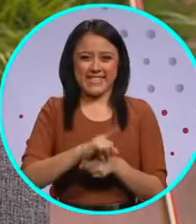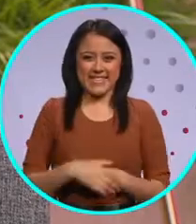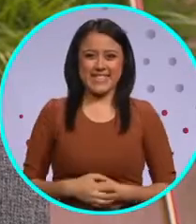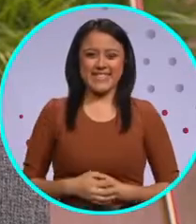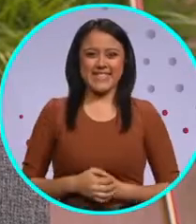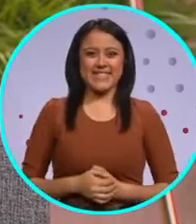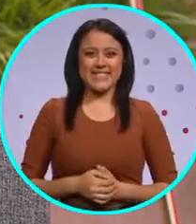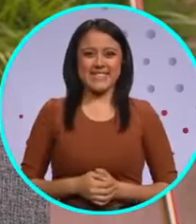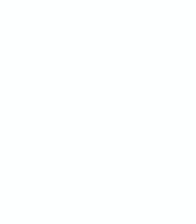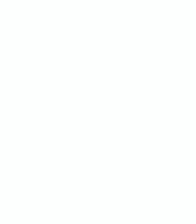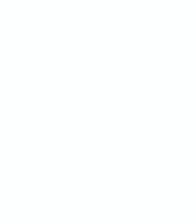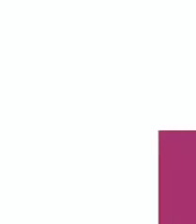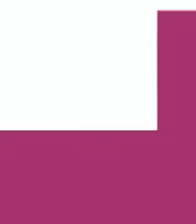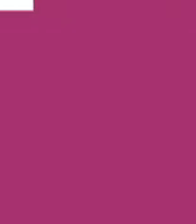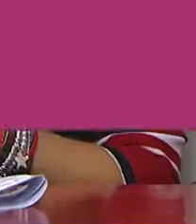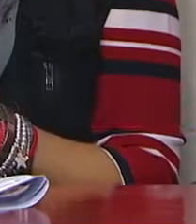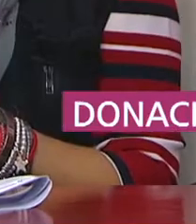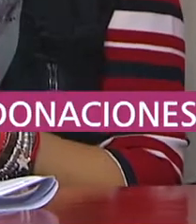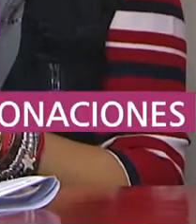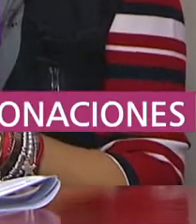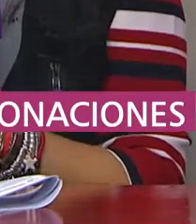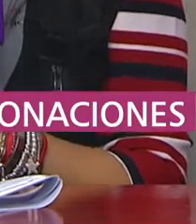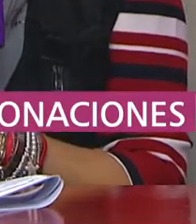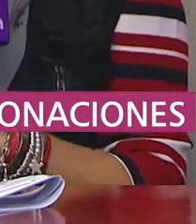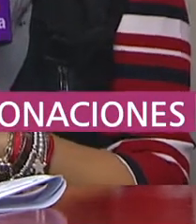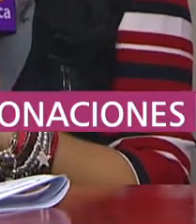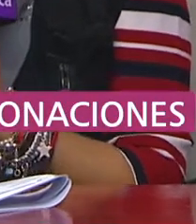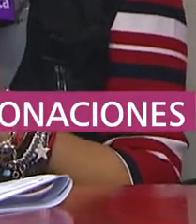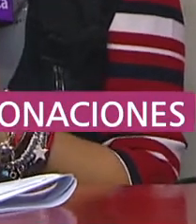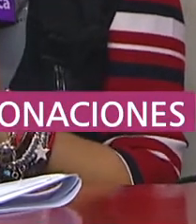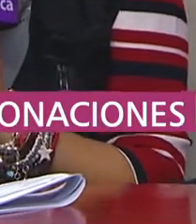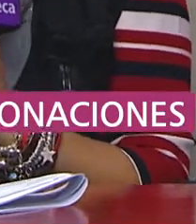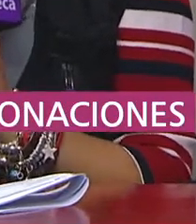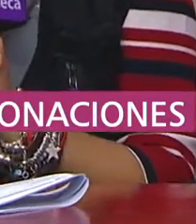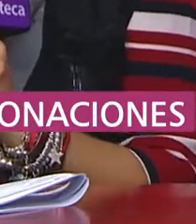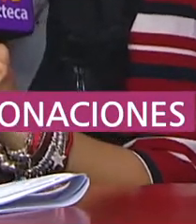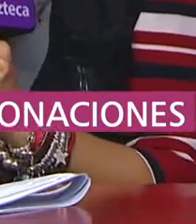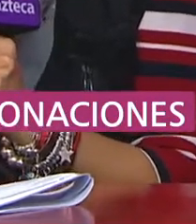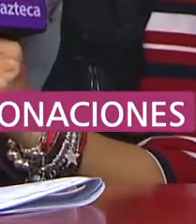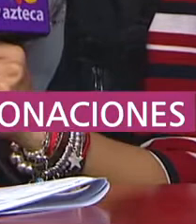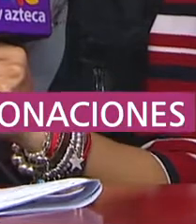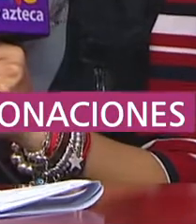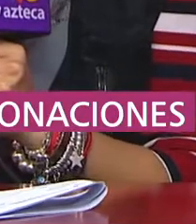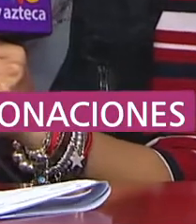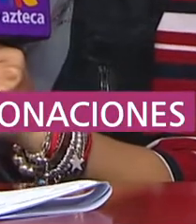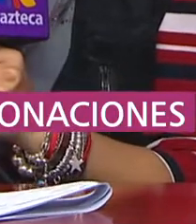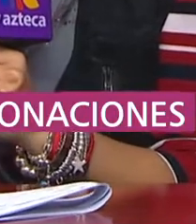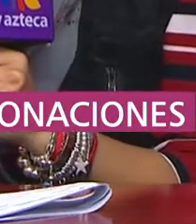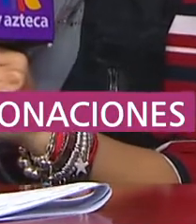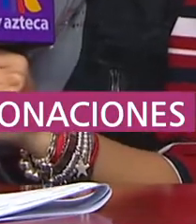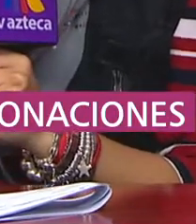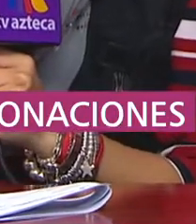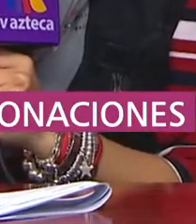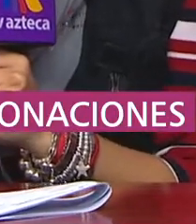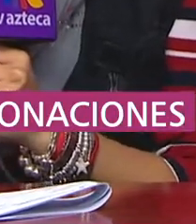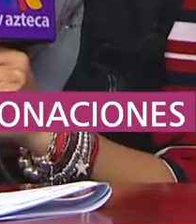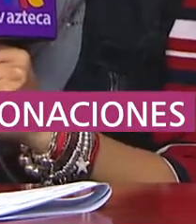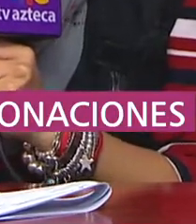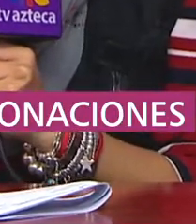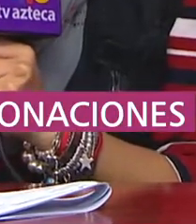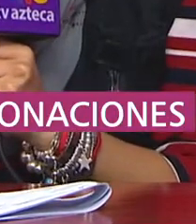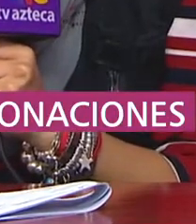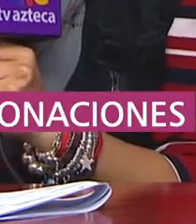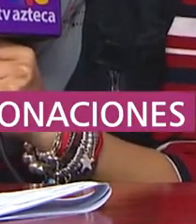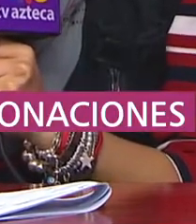días oye pues qué podemos hacer con este caso ellos nos platican que realmente no tienen los recursos económicos así es estamos este hábitat